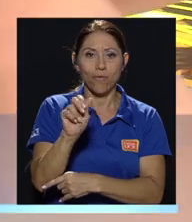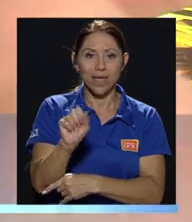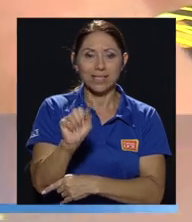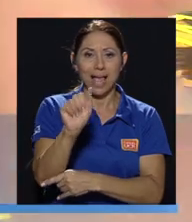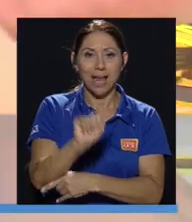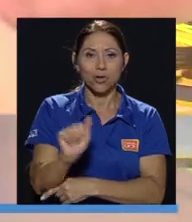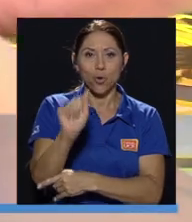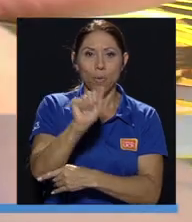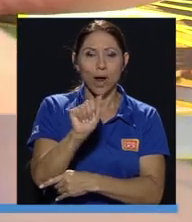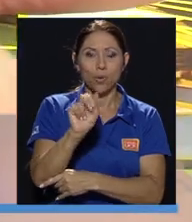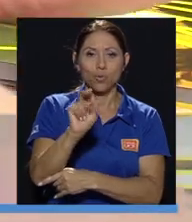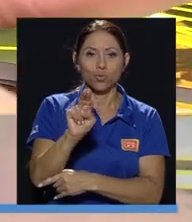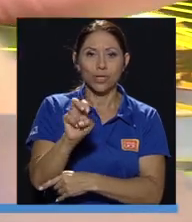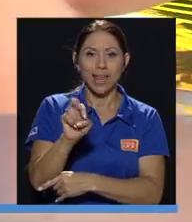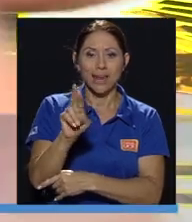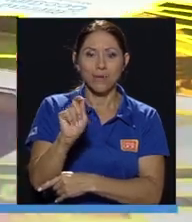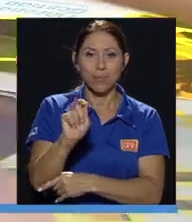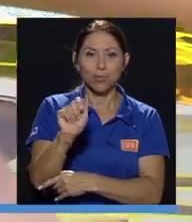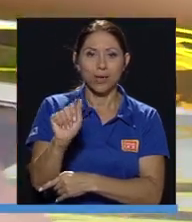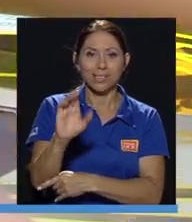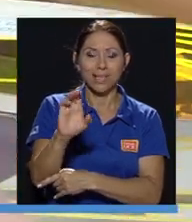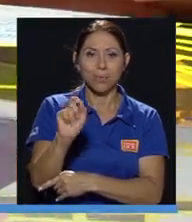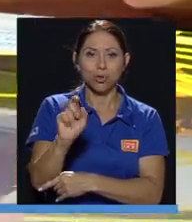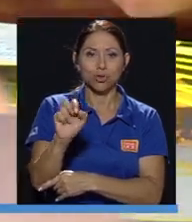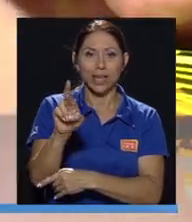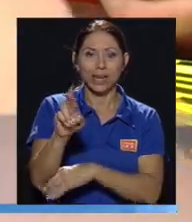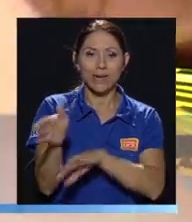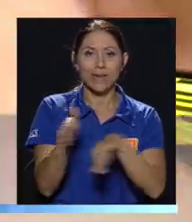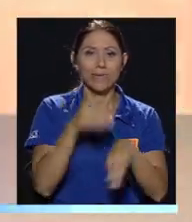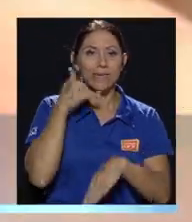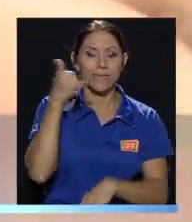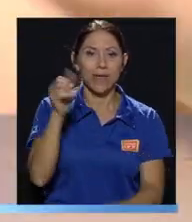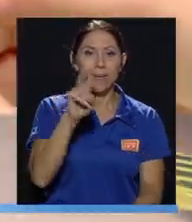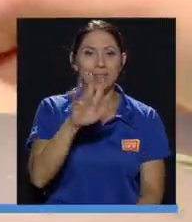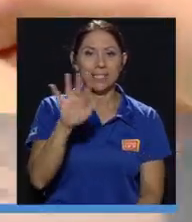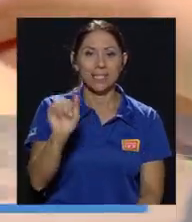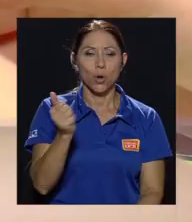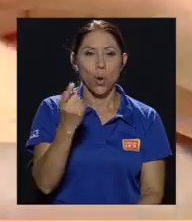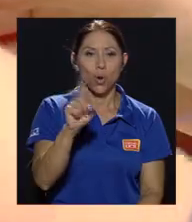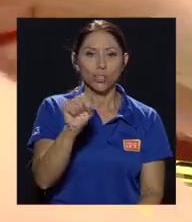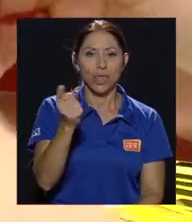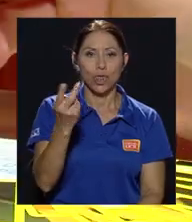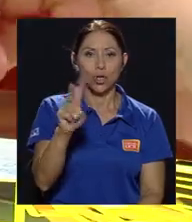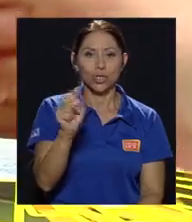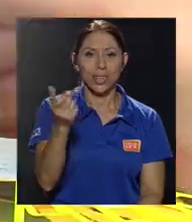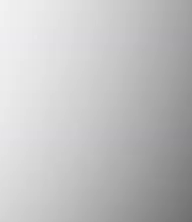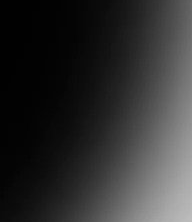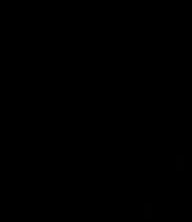iniciativaestudiantiles.vas@ucr.ac.cr o al teléfono 2511-1218.